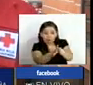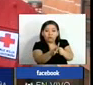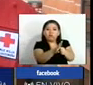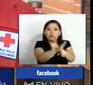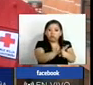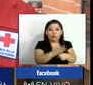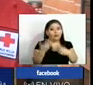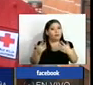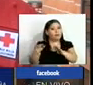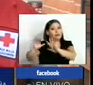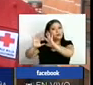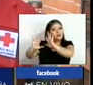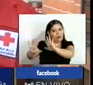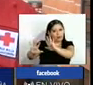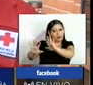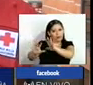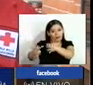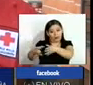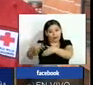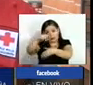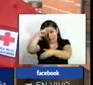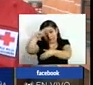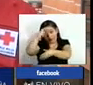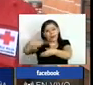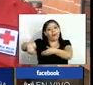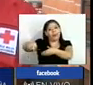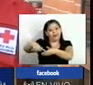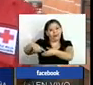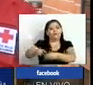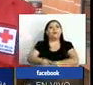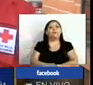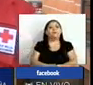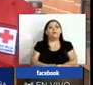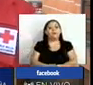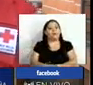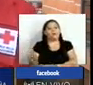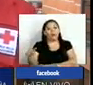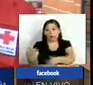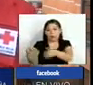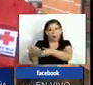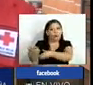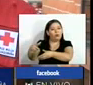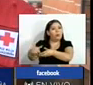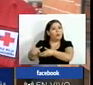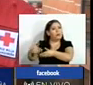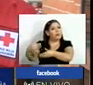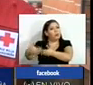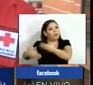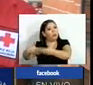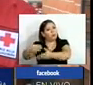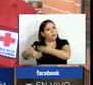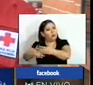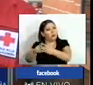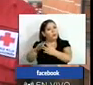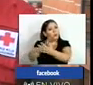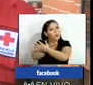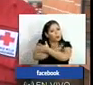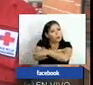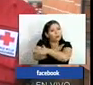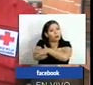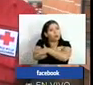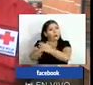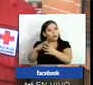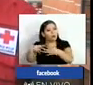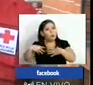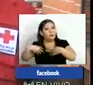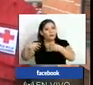que son 10 miembros de nuestra institución, pasen el periodo que requiere para recuperarse de la